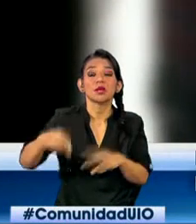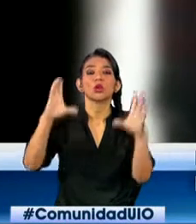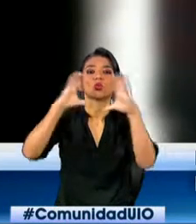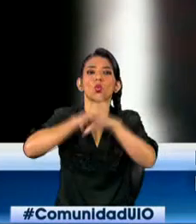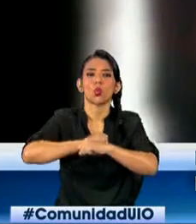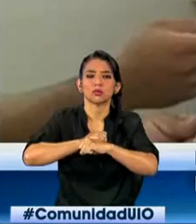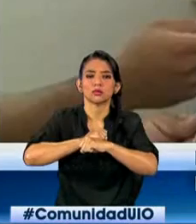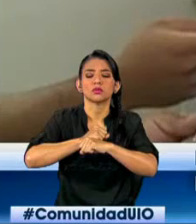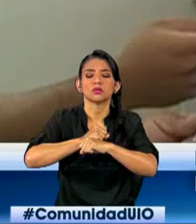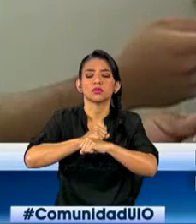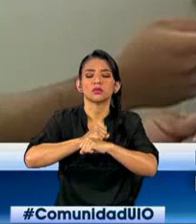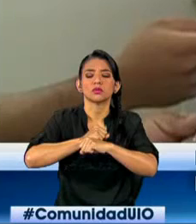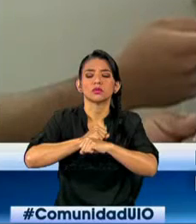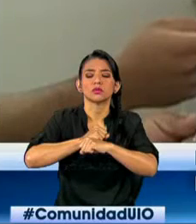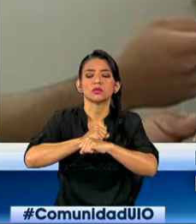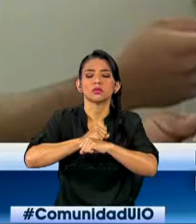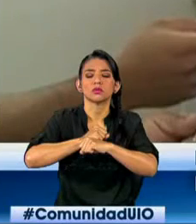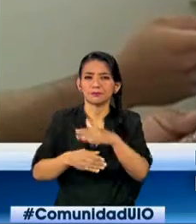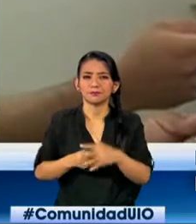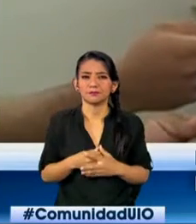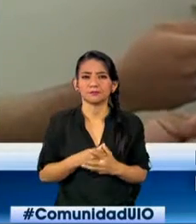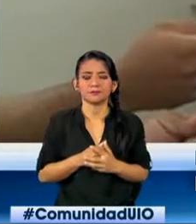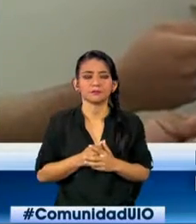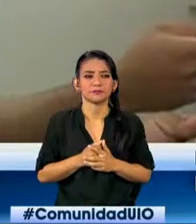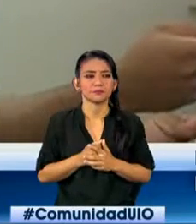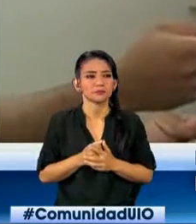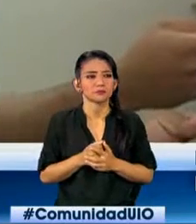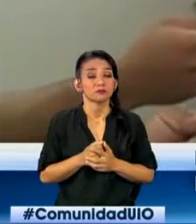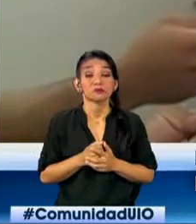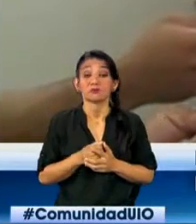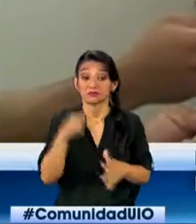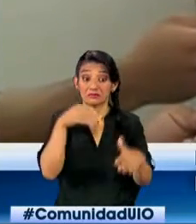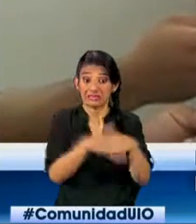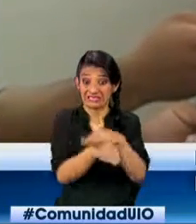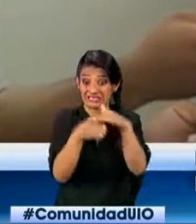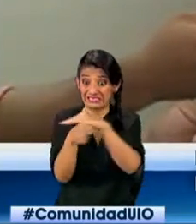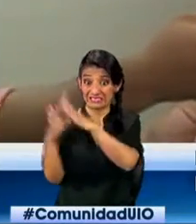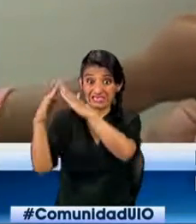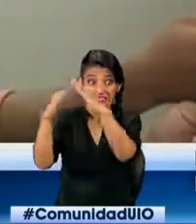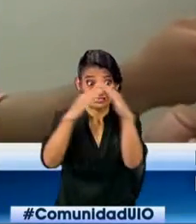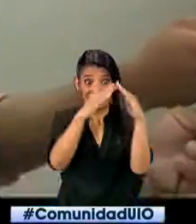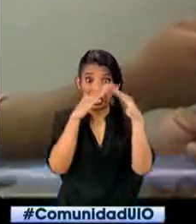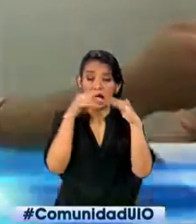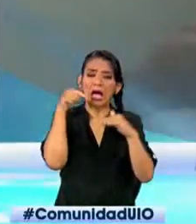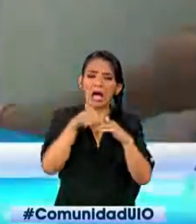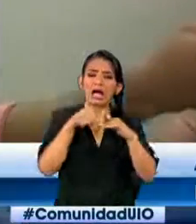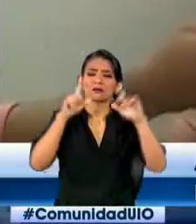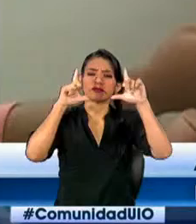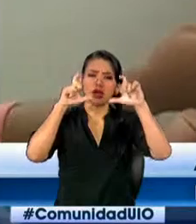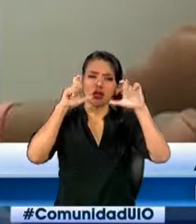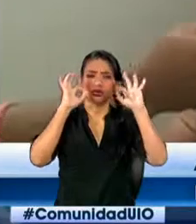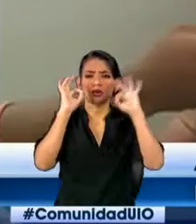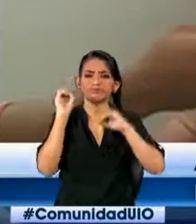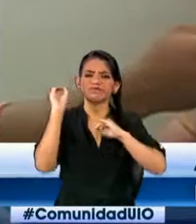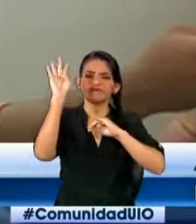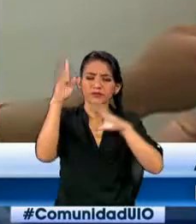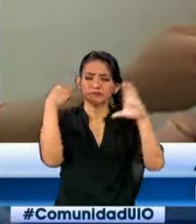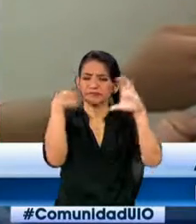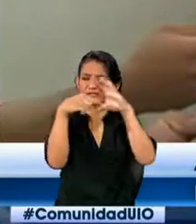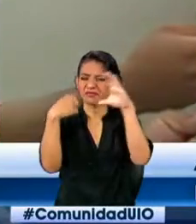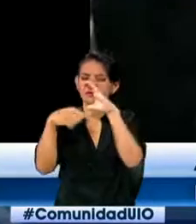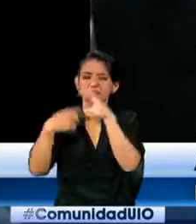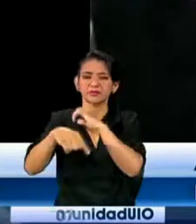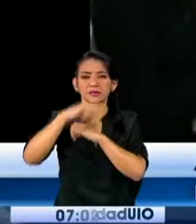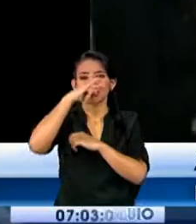y Guayas. Se tuvo conocimiento de que se estaba realizando comercialización de imágenes de carácter sexual de menores de